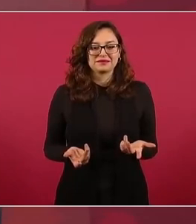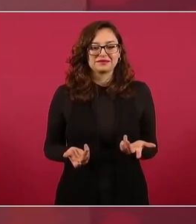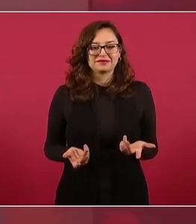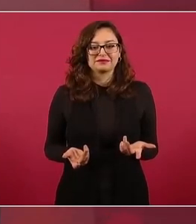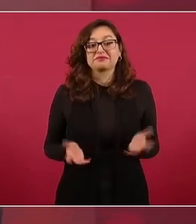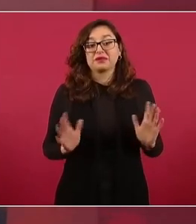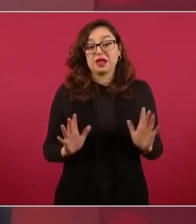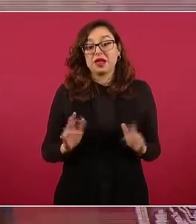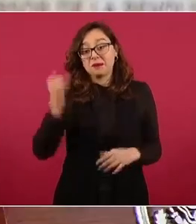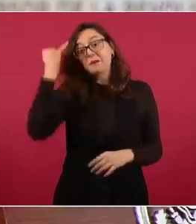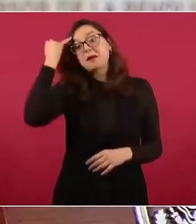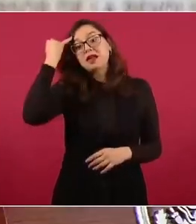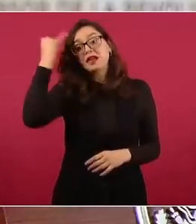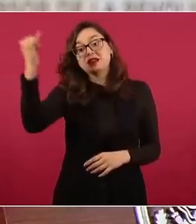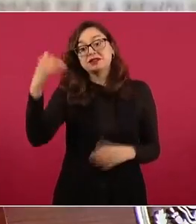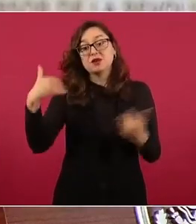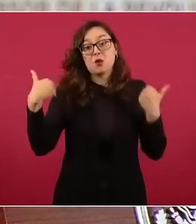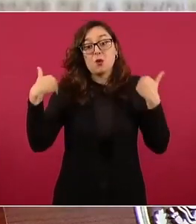ahora?